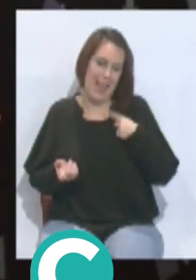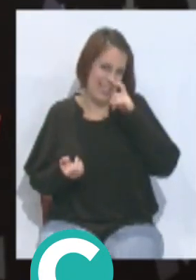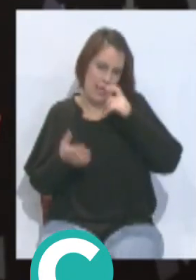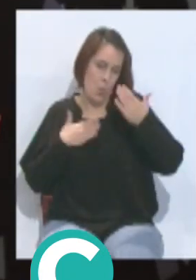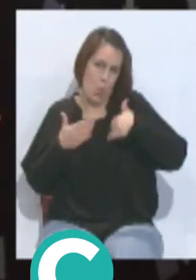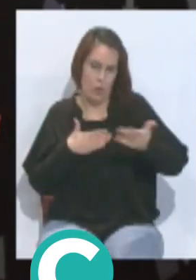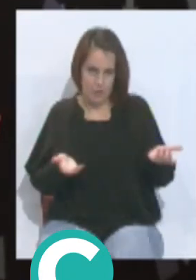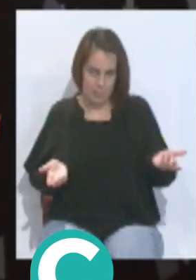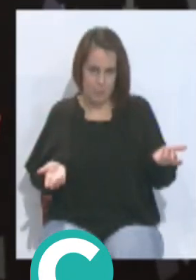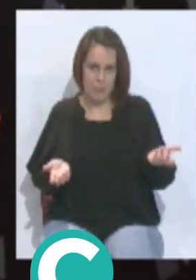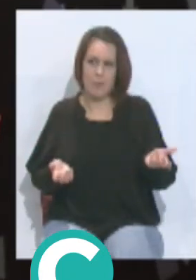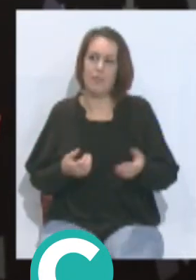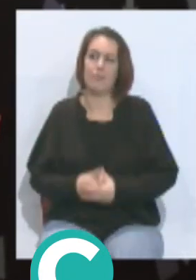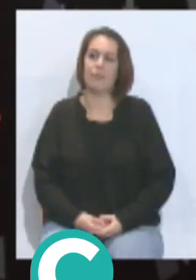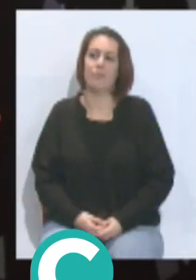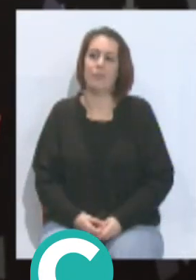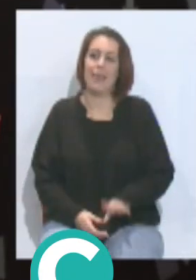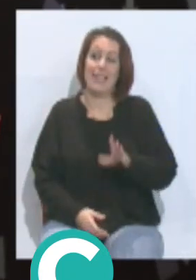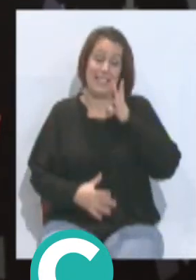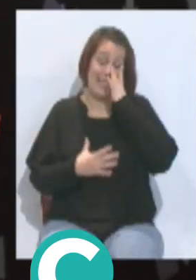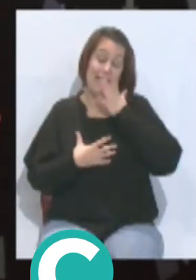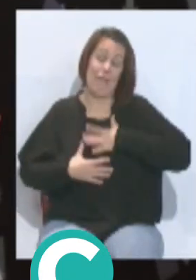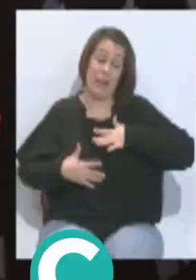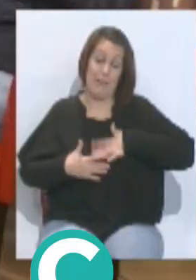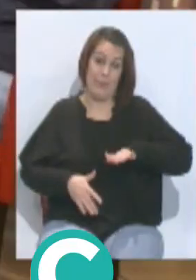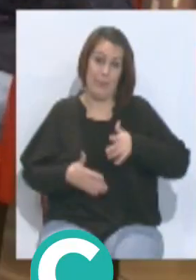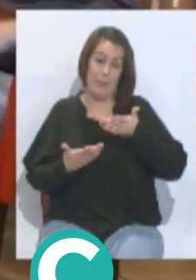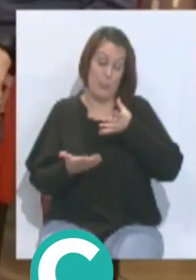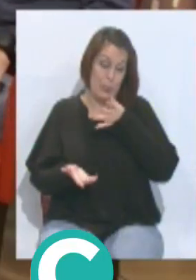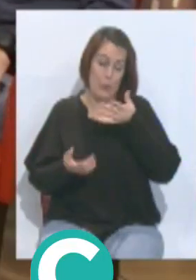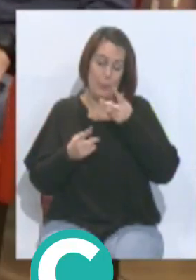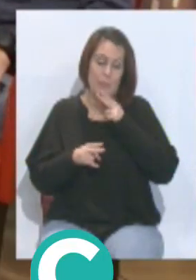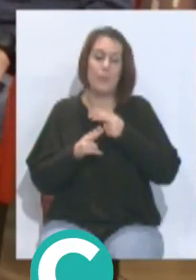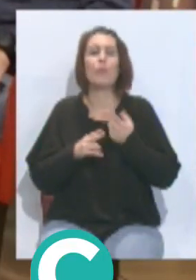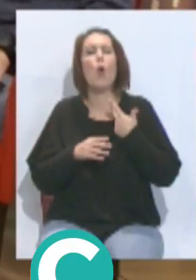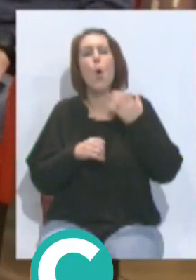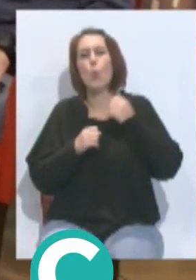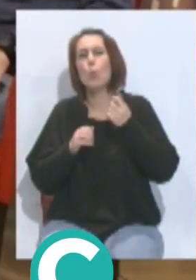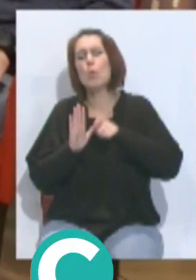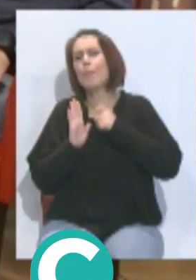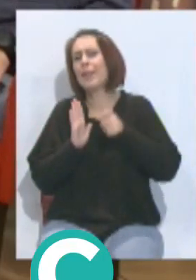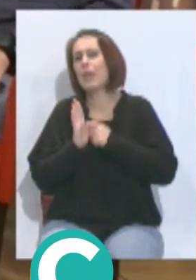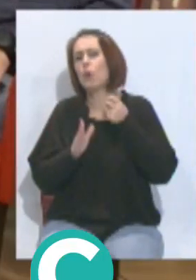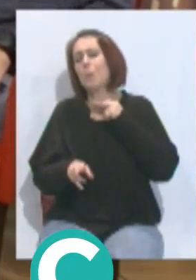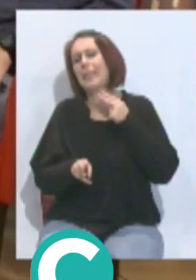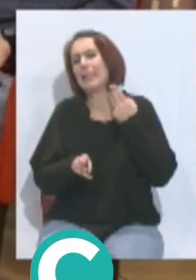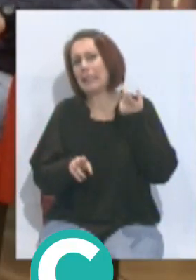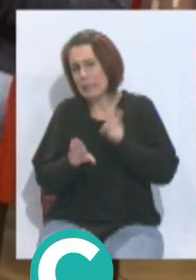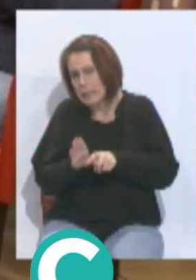antiguo. Vale. Ese es el disfraz, por eso tú sabes el nombre. ¿Y participáis también en el concurso de romanceros?